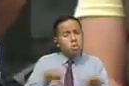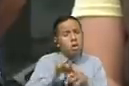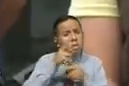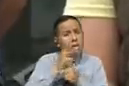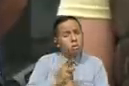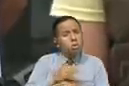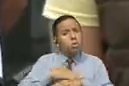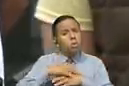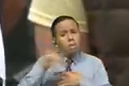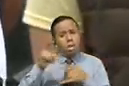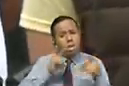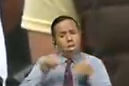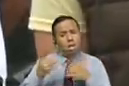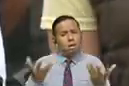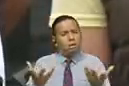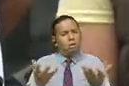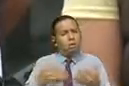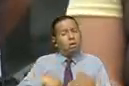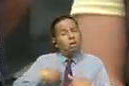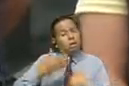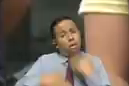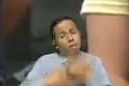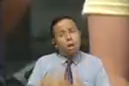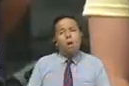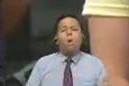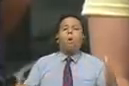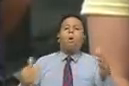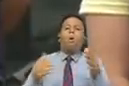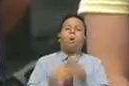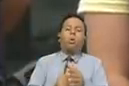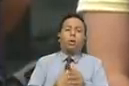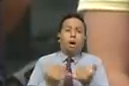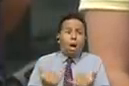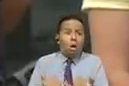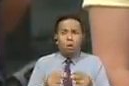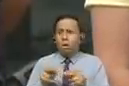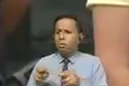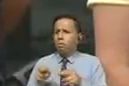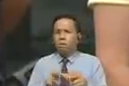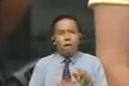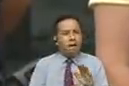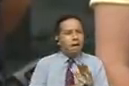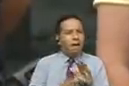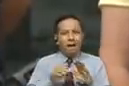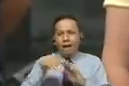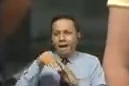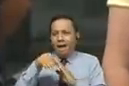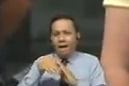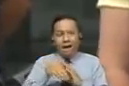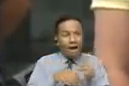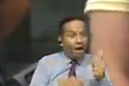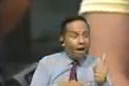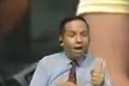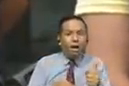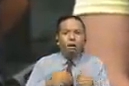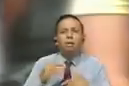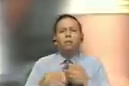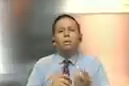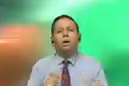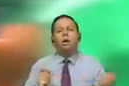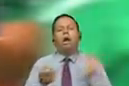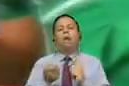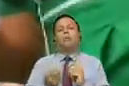entonces no vamos a ir a ningún lado y dentro de poco esa alegría que ahora tenemos porque están descendiendo las cifras puede convertirse en un suceso